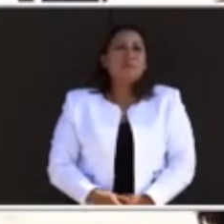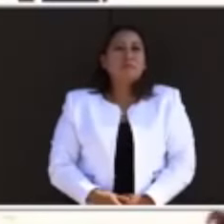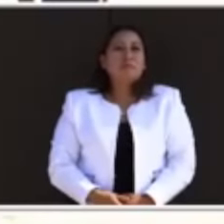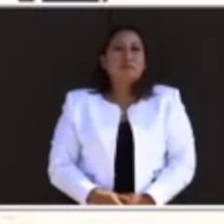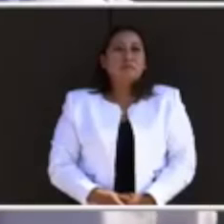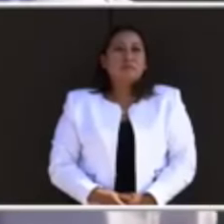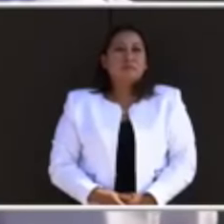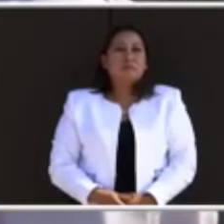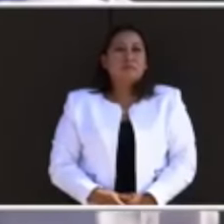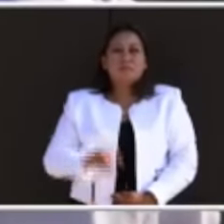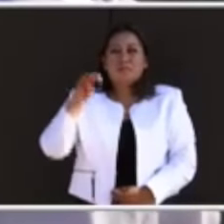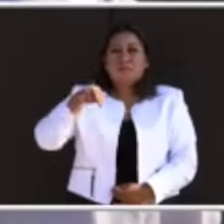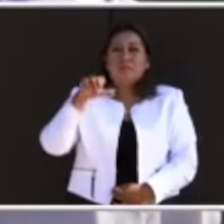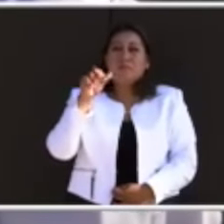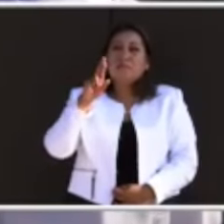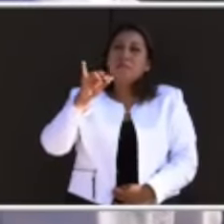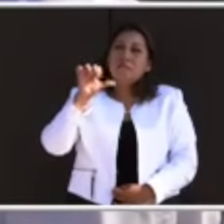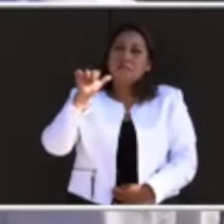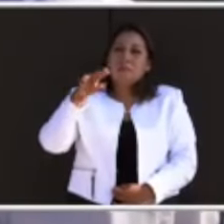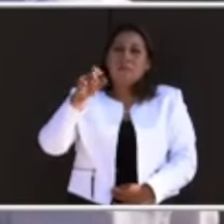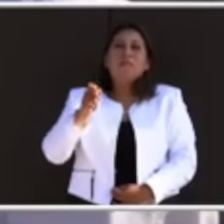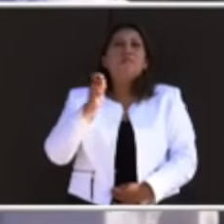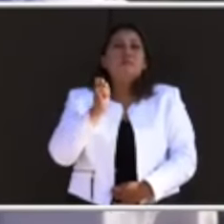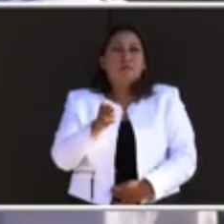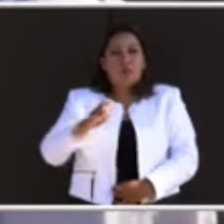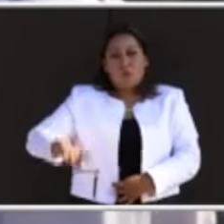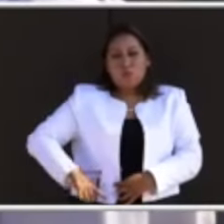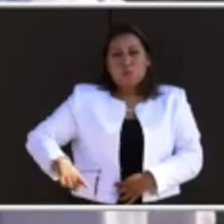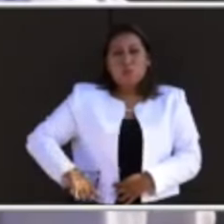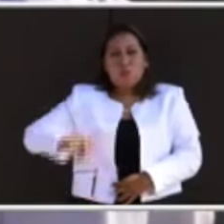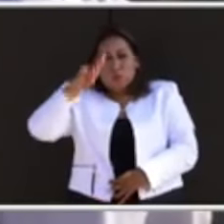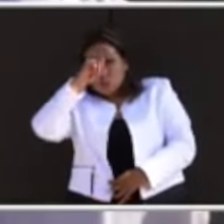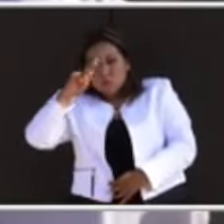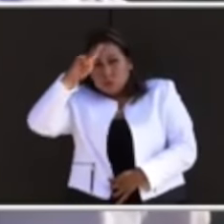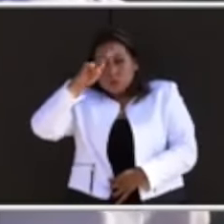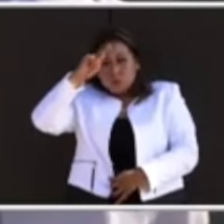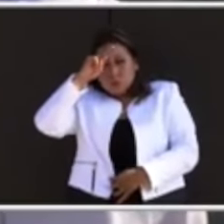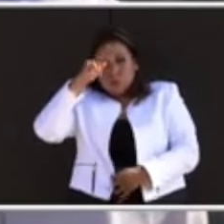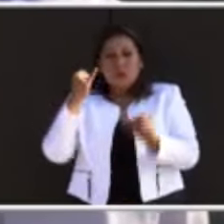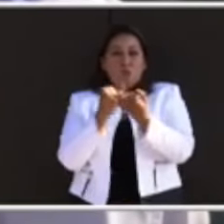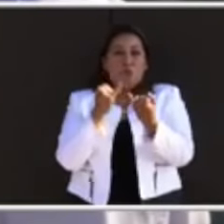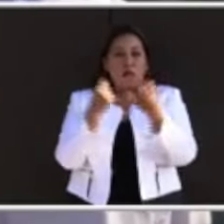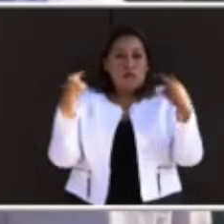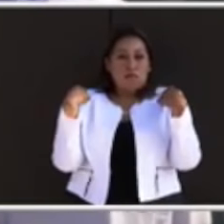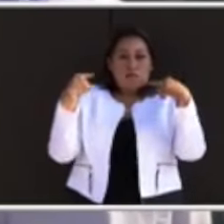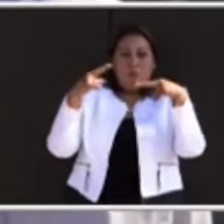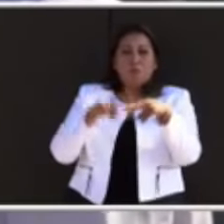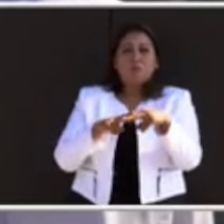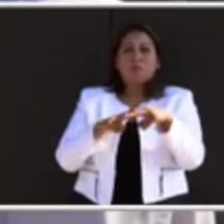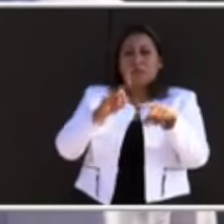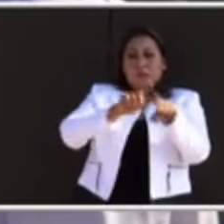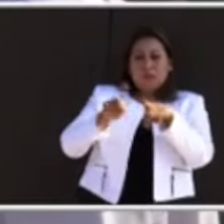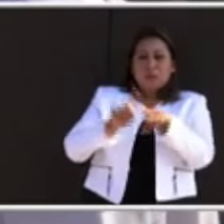Mariana es licenciada en Psicología y maestra en Contabilidad y Gestión